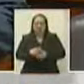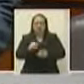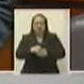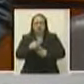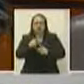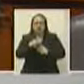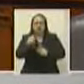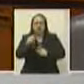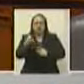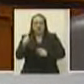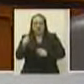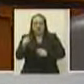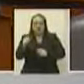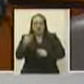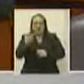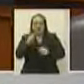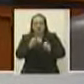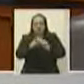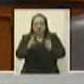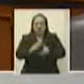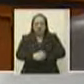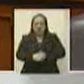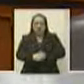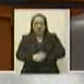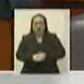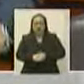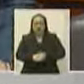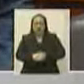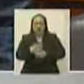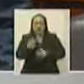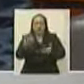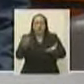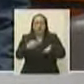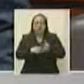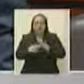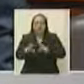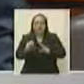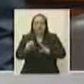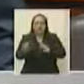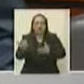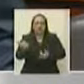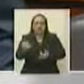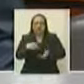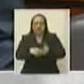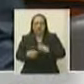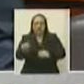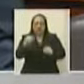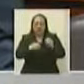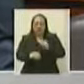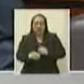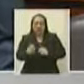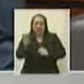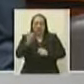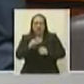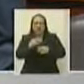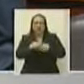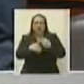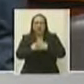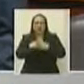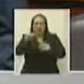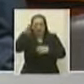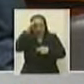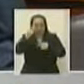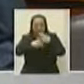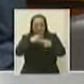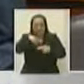Tacna. Perdón, 30 días. Ahí donde no ha habido presencia jamás de la Policía Nacional